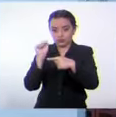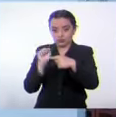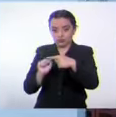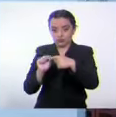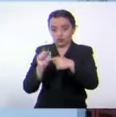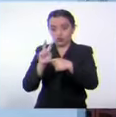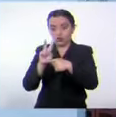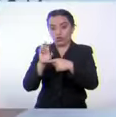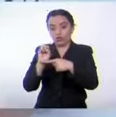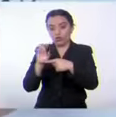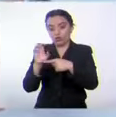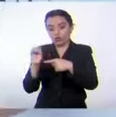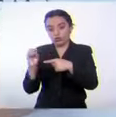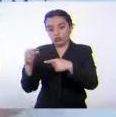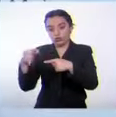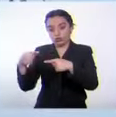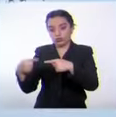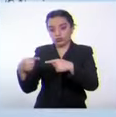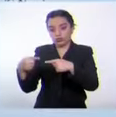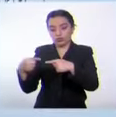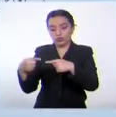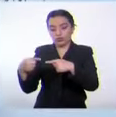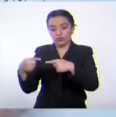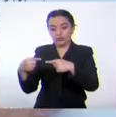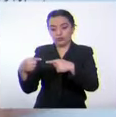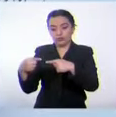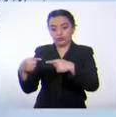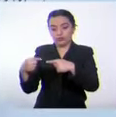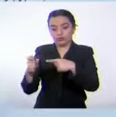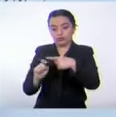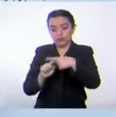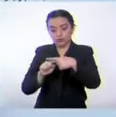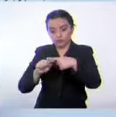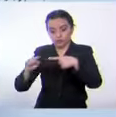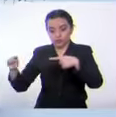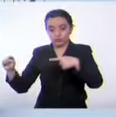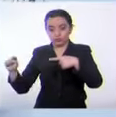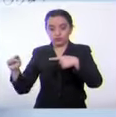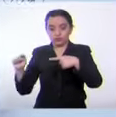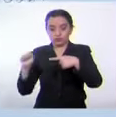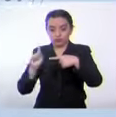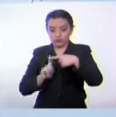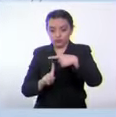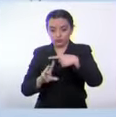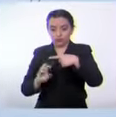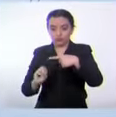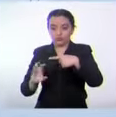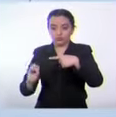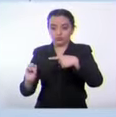200 gramos y esto lo dividimos entre 100.